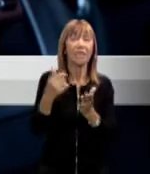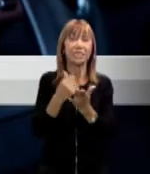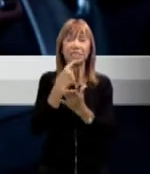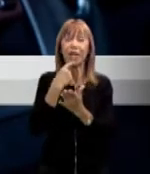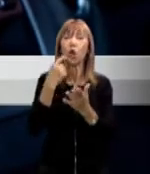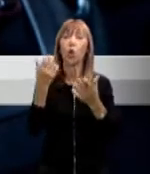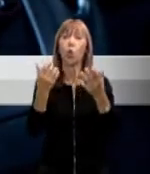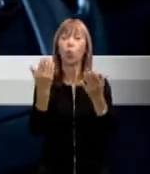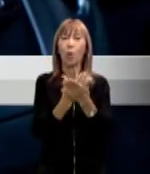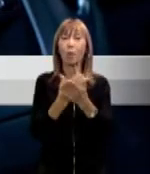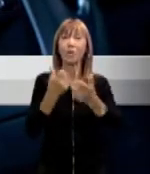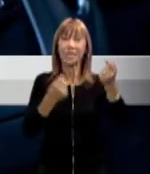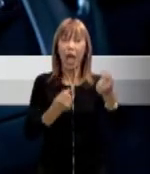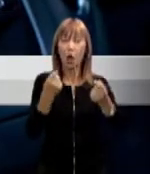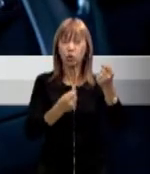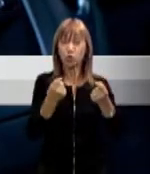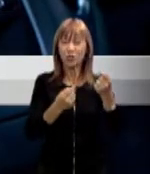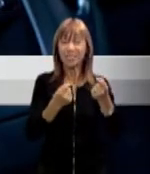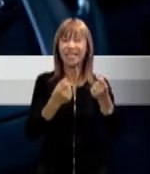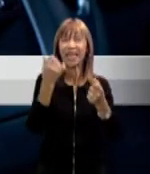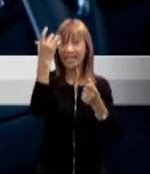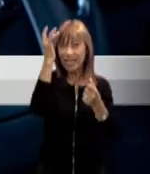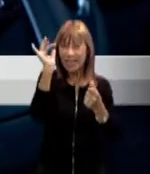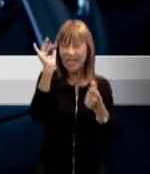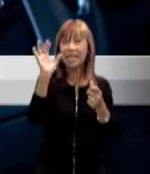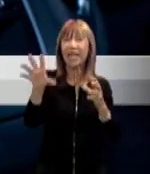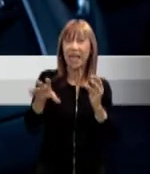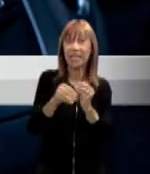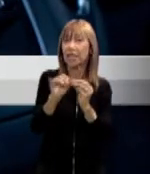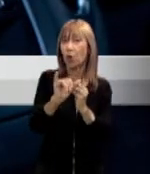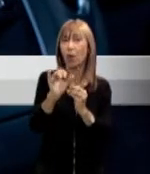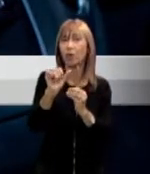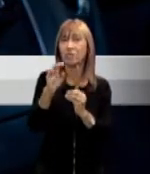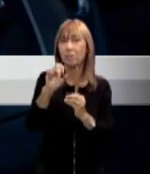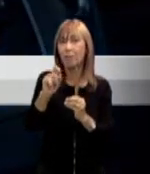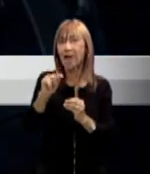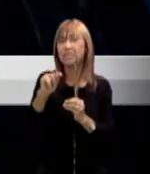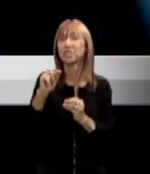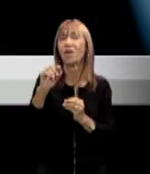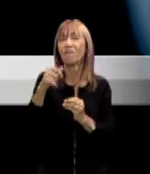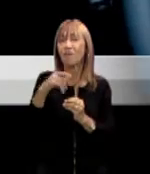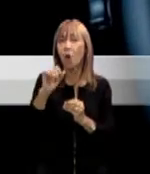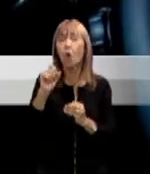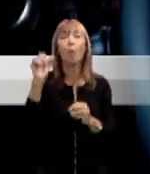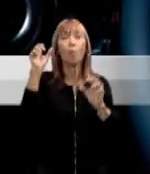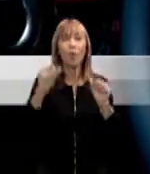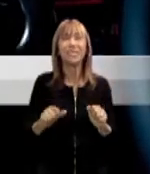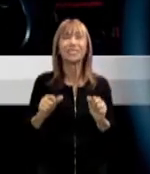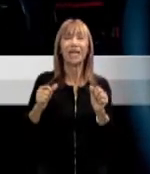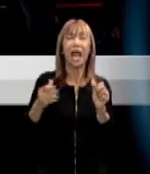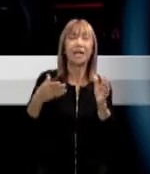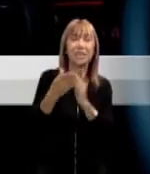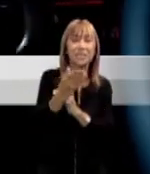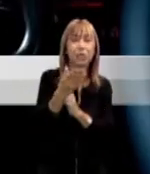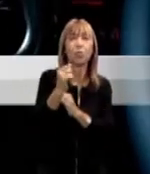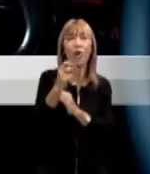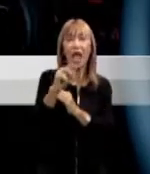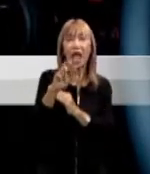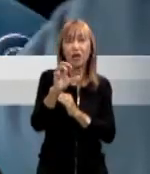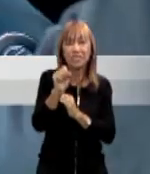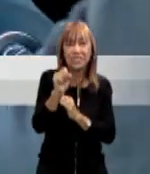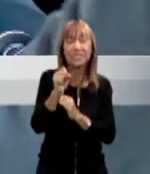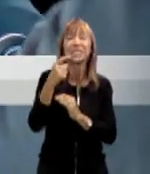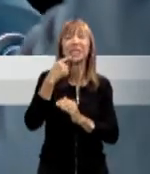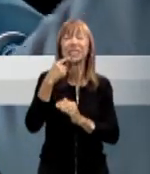autos inteligentes que añaden todos los beneficios de un smartphone al tablero pueden ser accesados por hackers. Los fabricantes admiten que